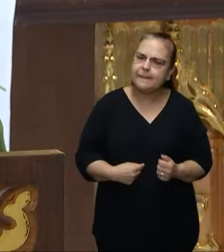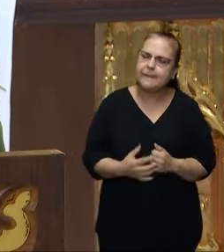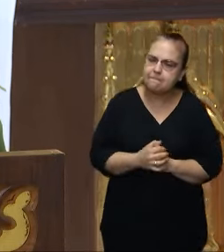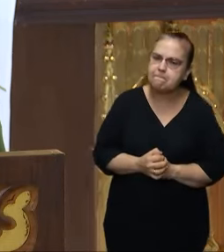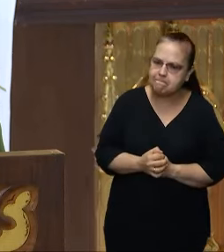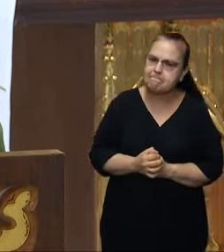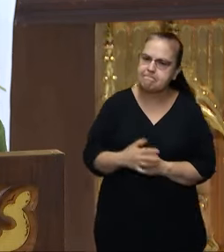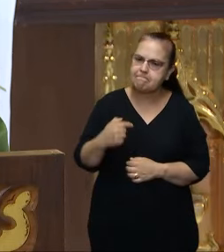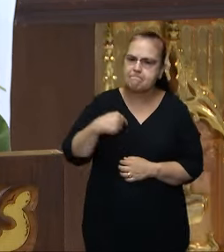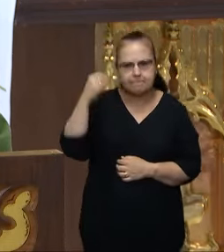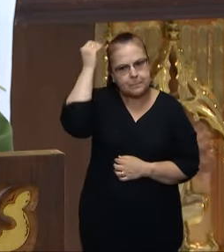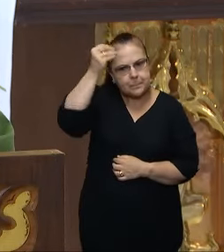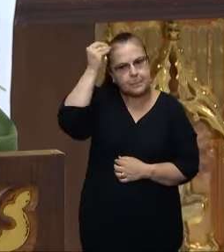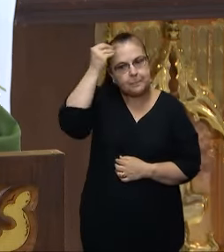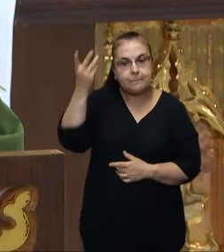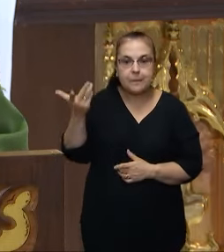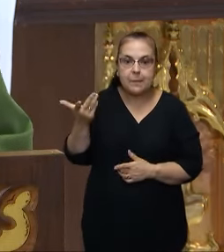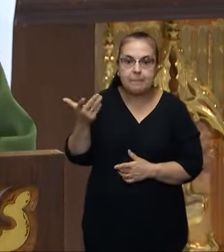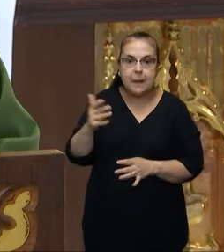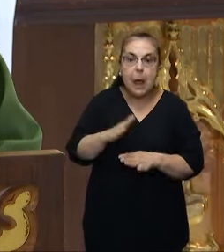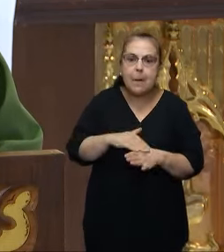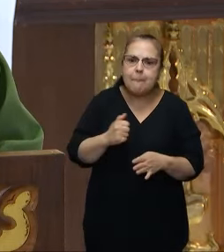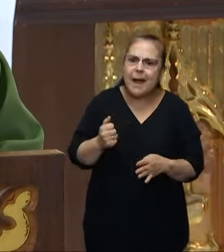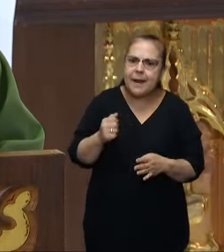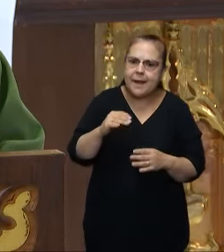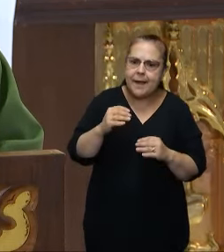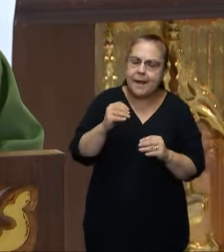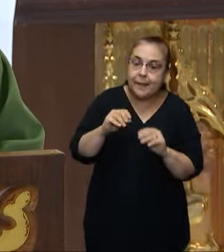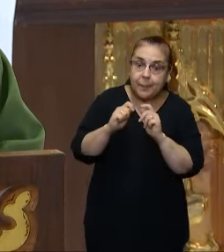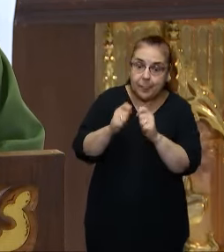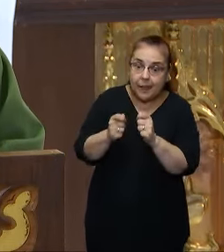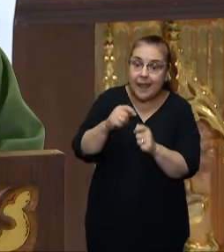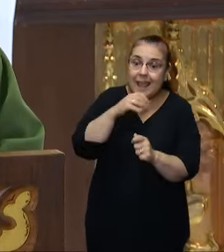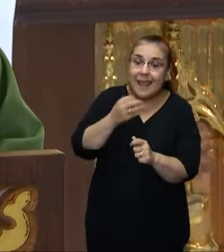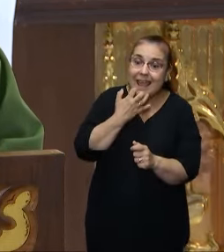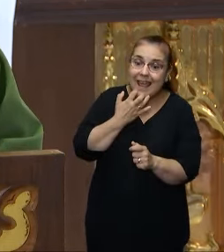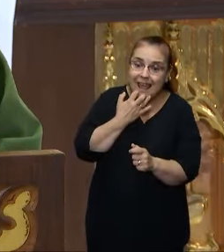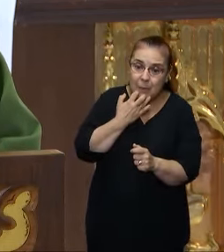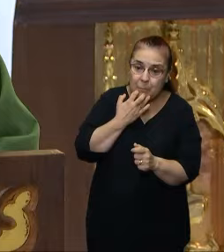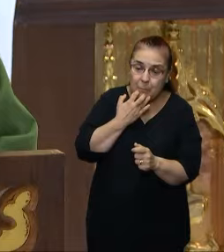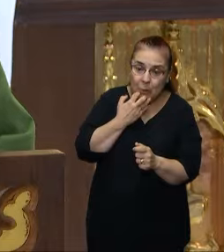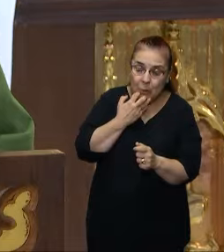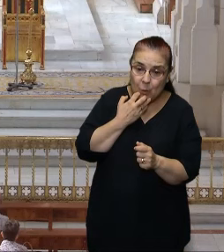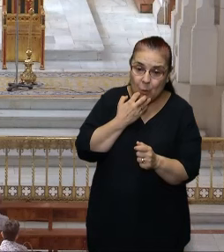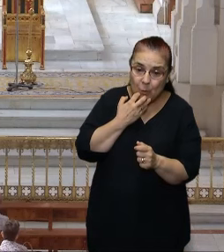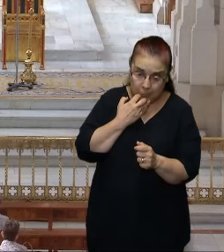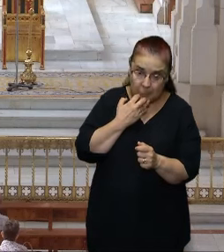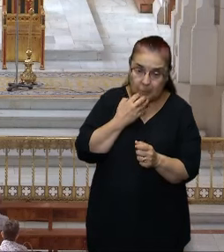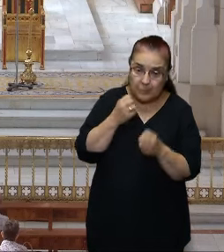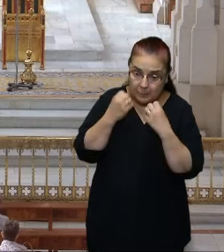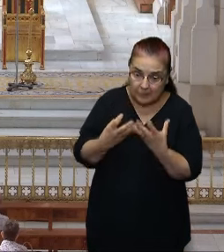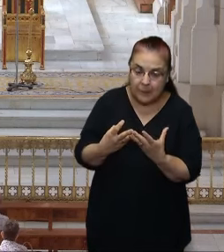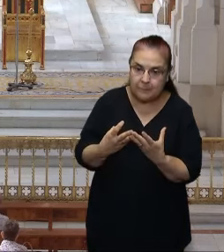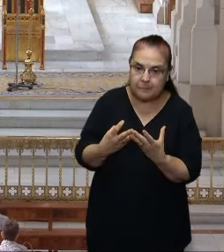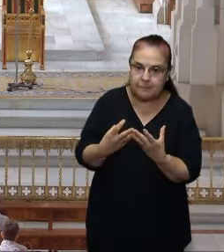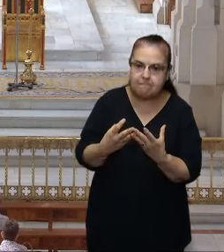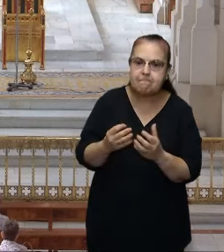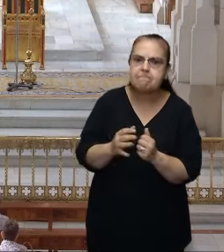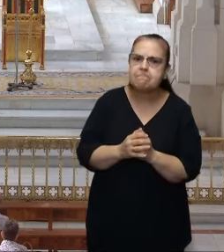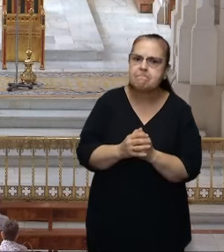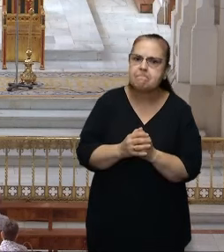llamado mucho la atención y es para no dar mal ejemplo dice aquí para no dar mal ejemplo y ahora